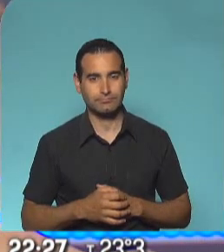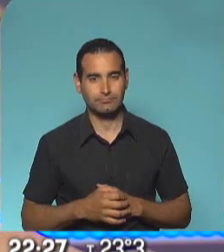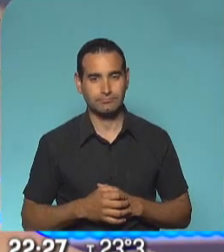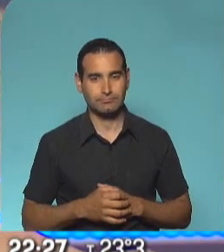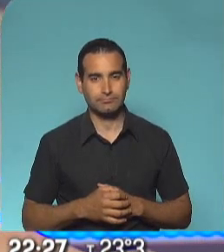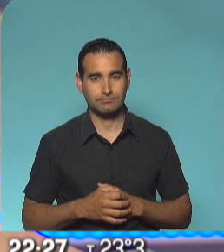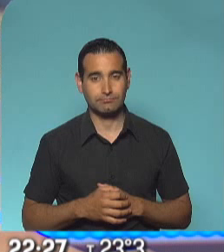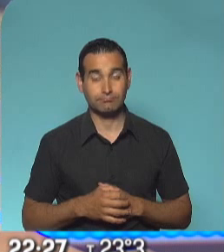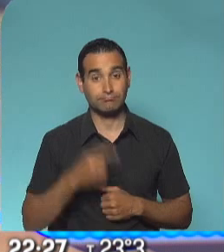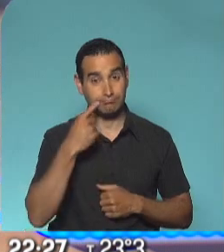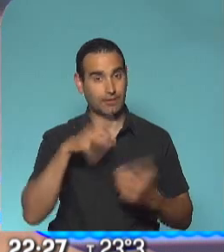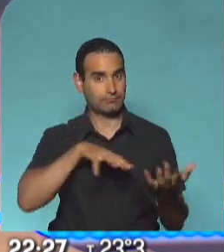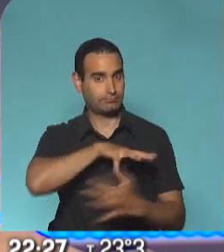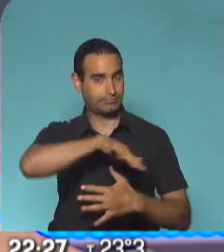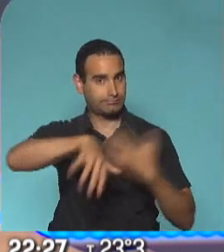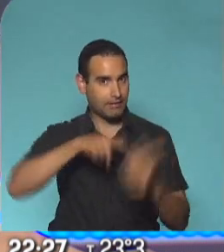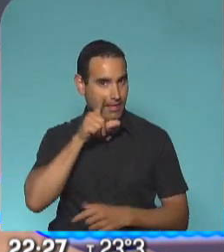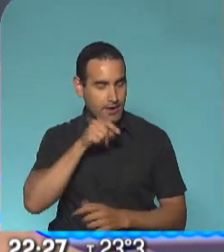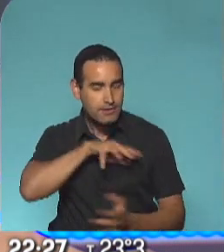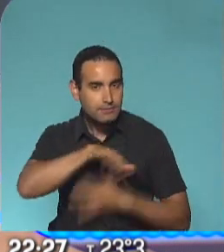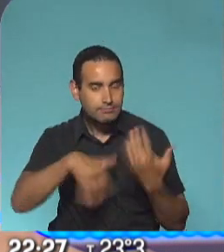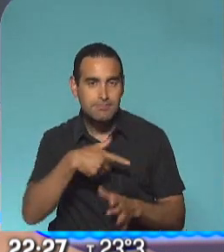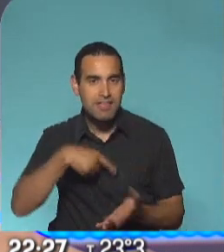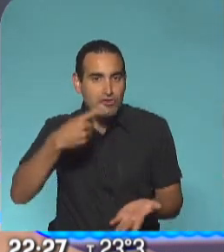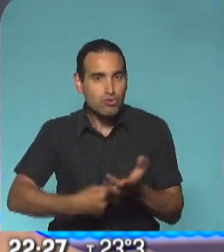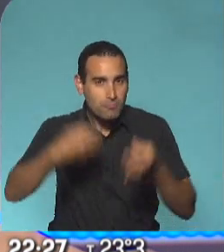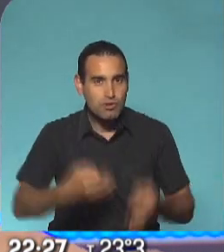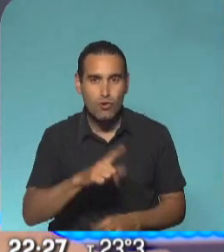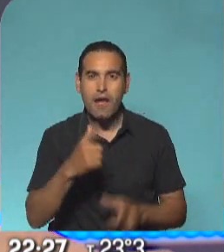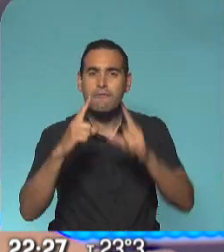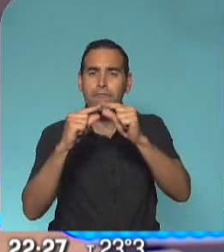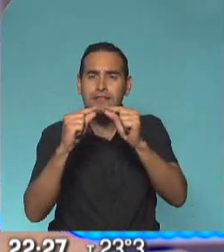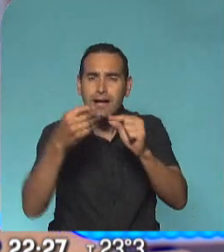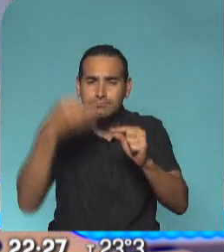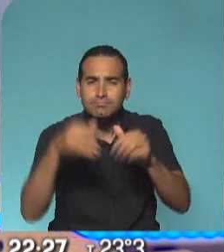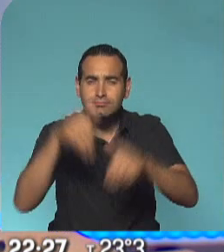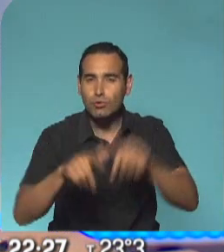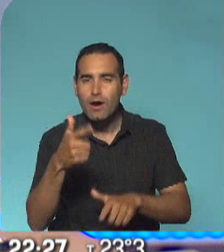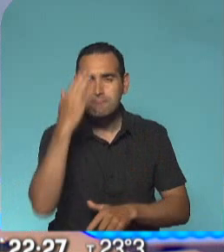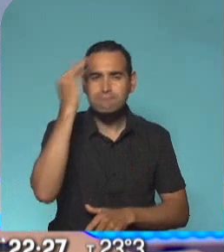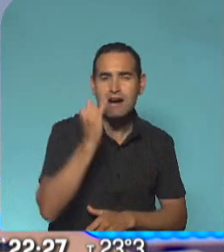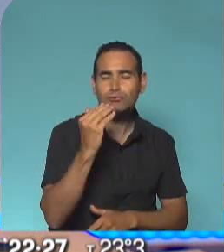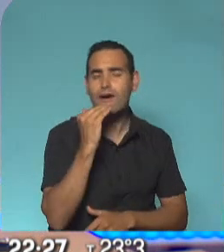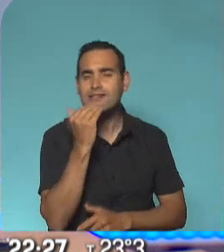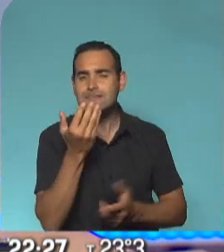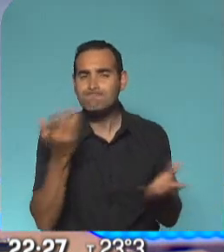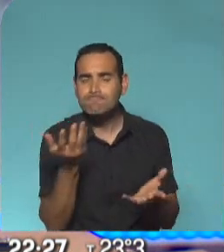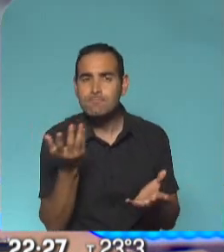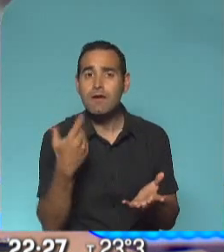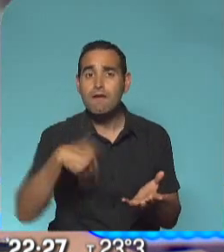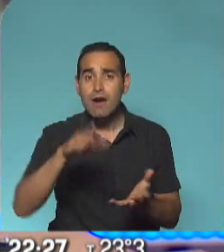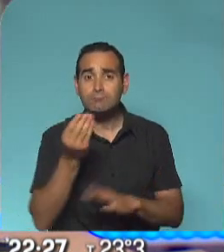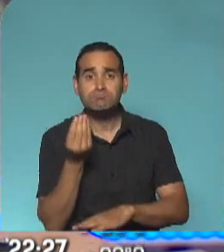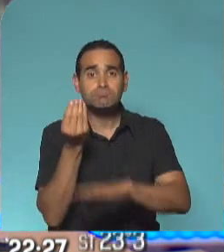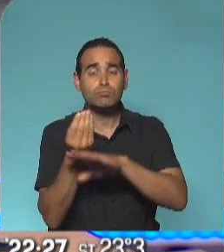Y en este clima caldeado todavía no hay definiciones sobre fechas. Marzo, abril, la posible asunción de un